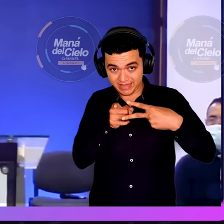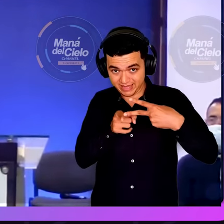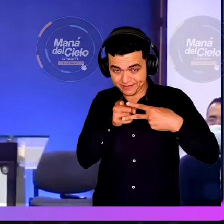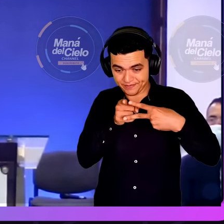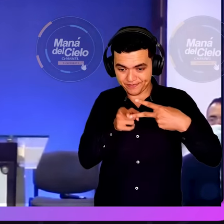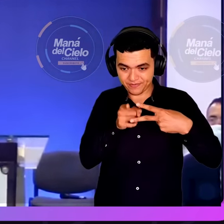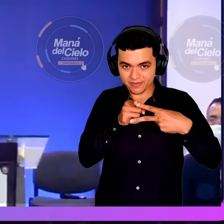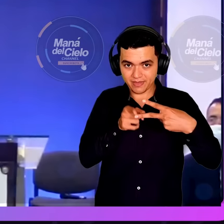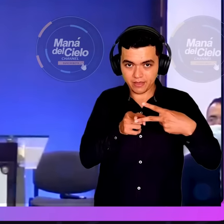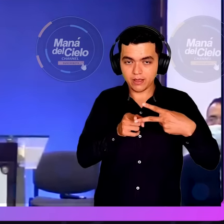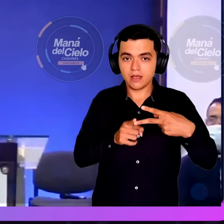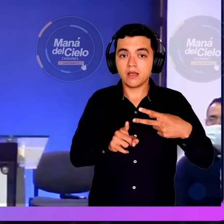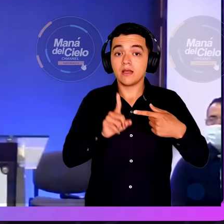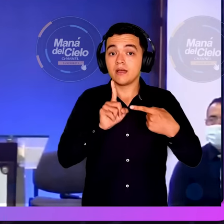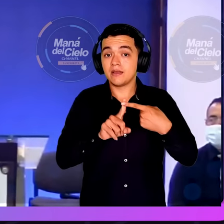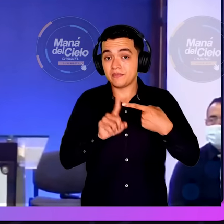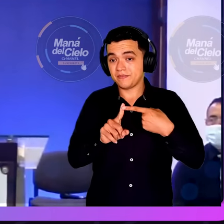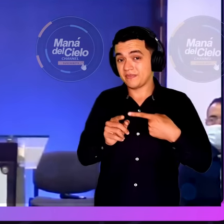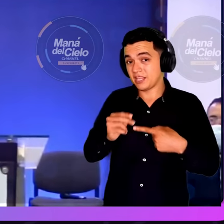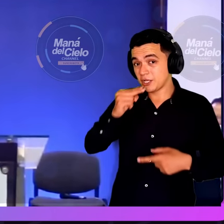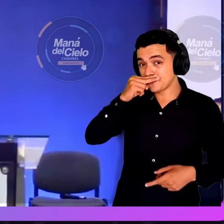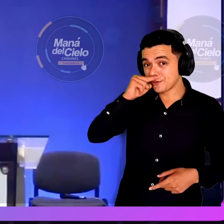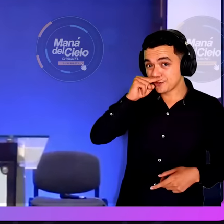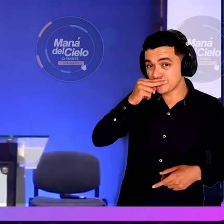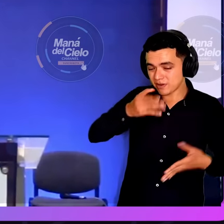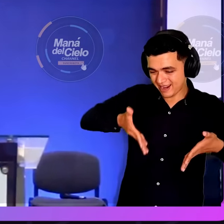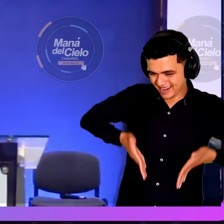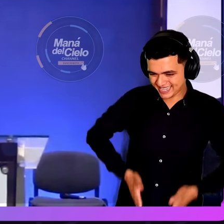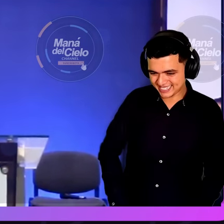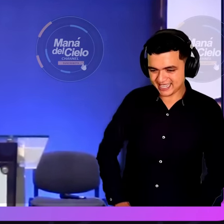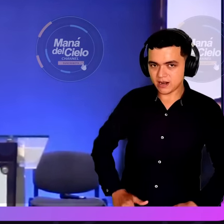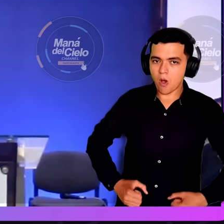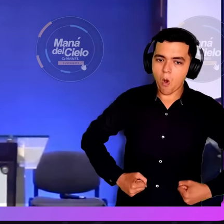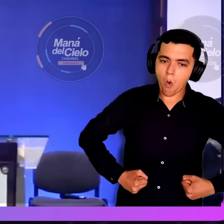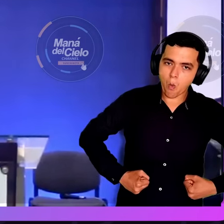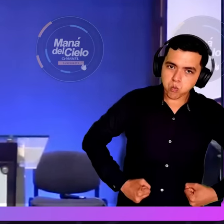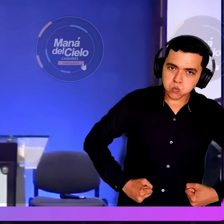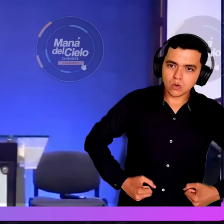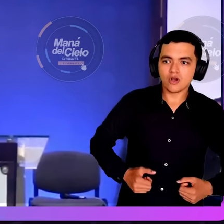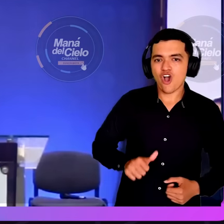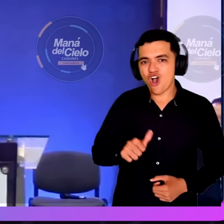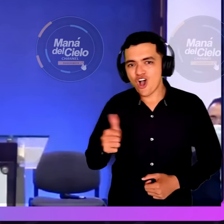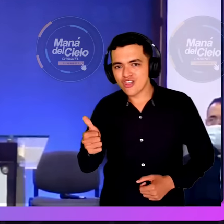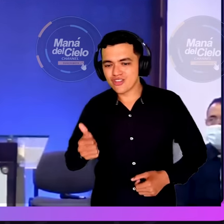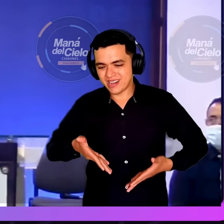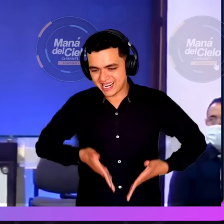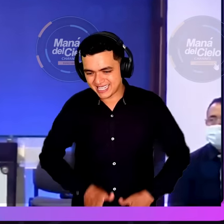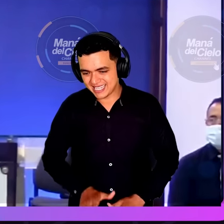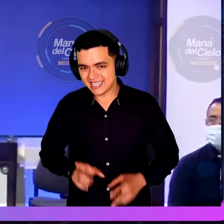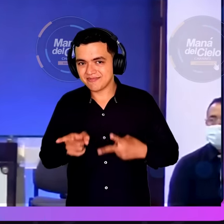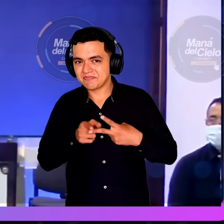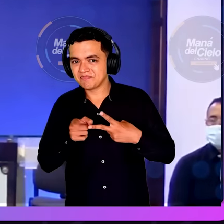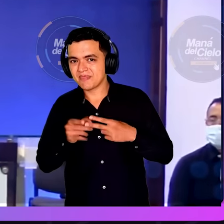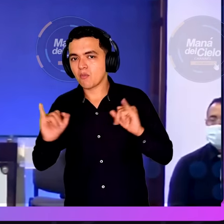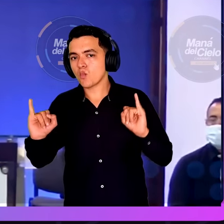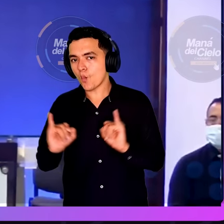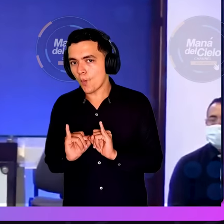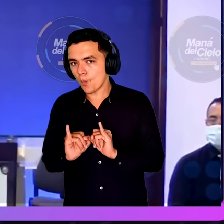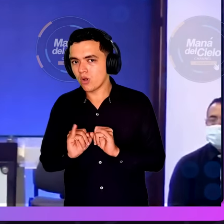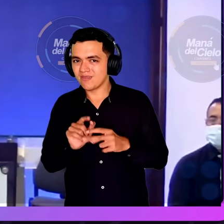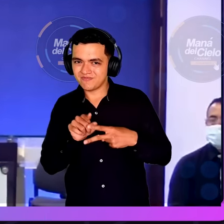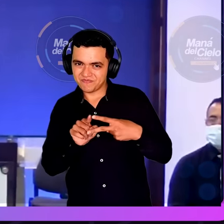prostitución, tenía una hija. Bueno, y llegó, pero hubo que tener programas de ministración. Los miércoles yo tenía el